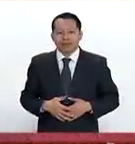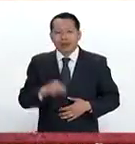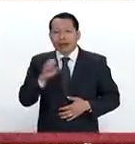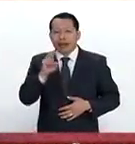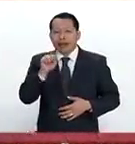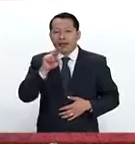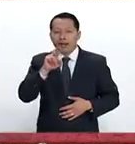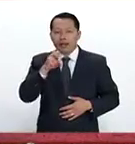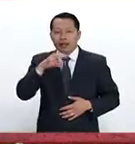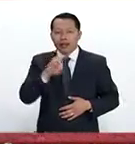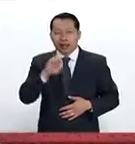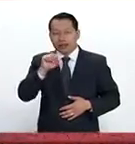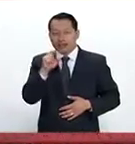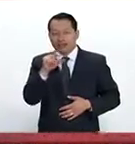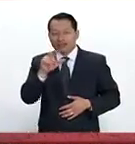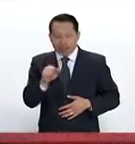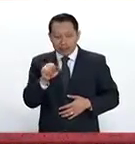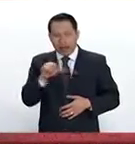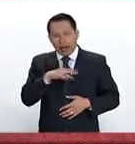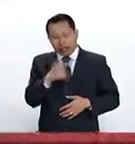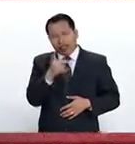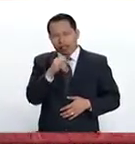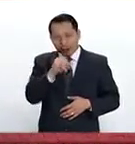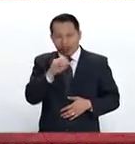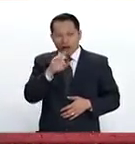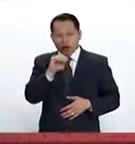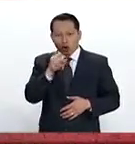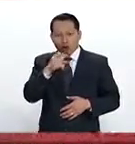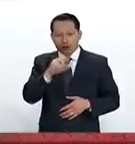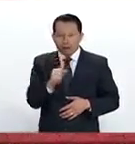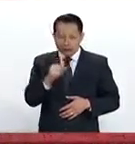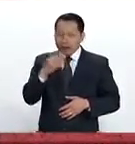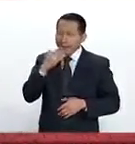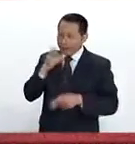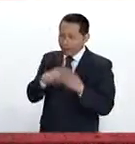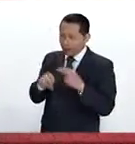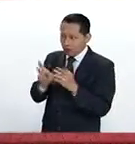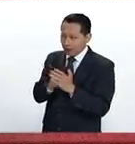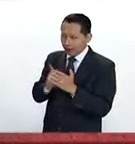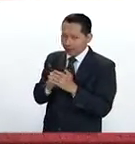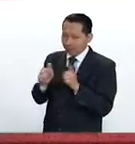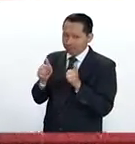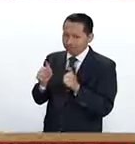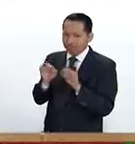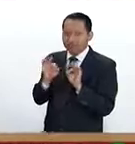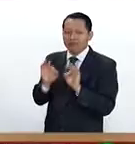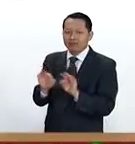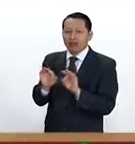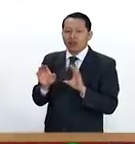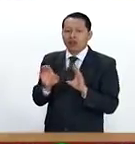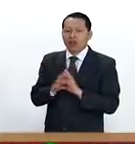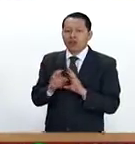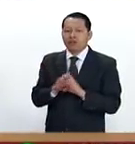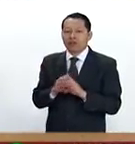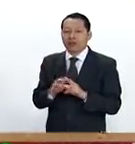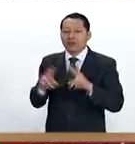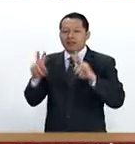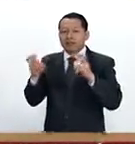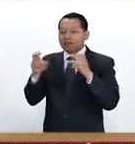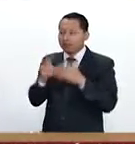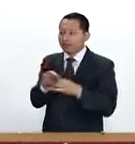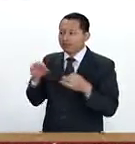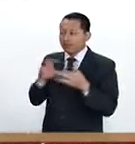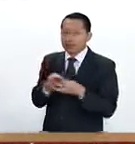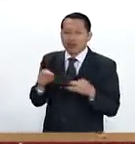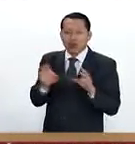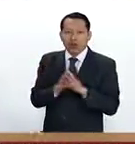Enrique Sevilla del Gilberto Bosques está ya listo con nosotros en el estudio. Bienvenido nuevamente. Estamos hablando, por supuesto, del tema que